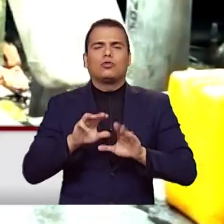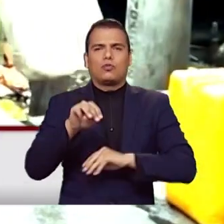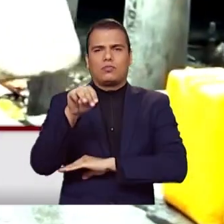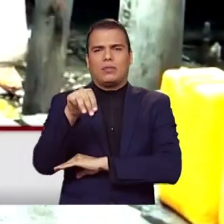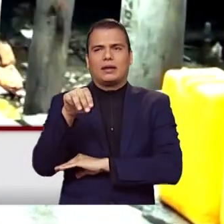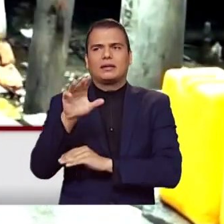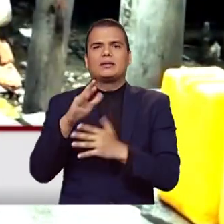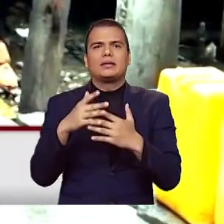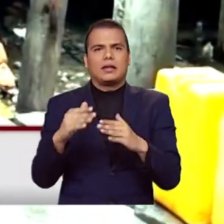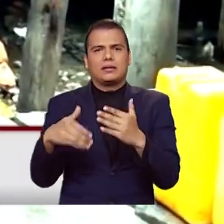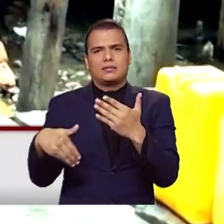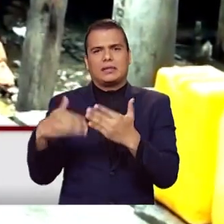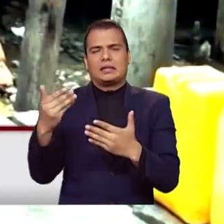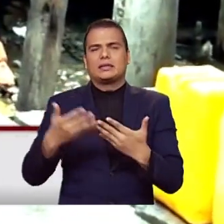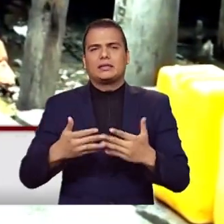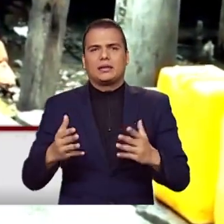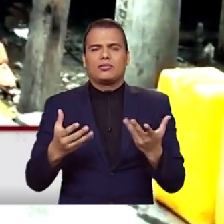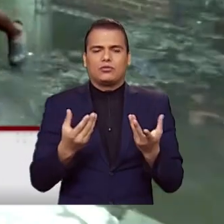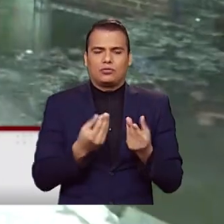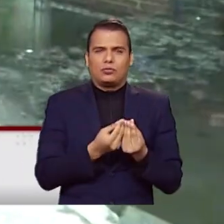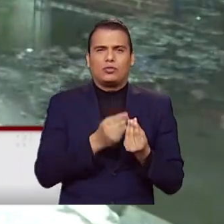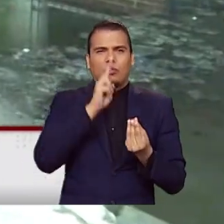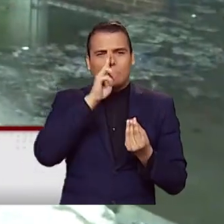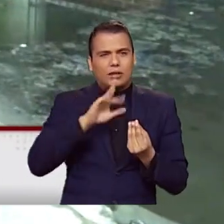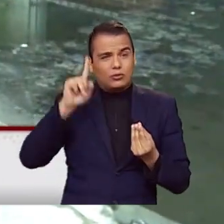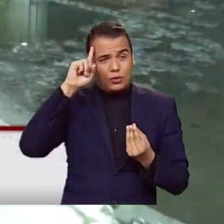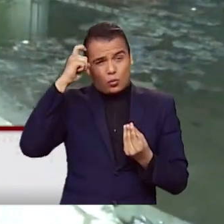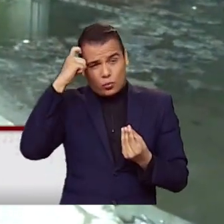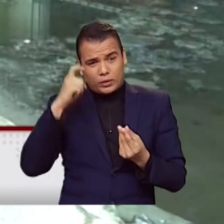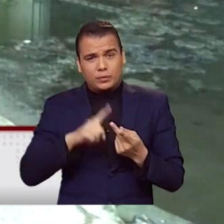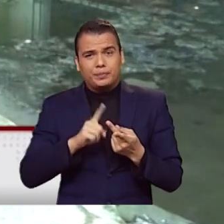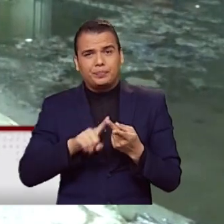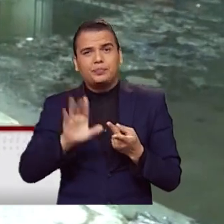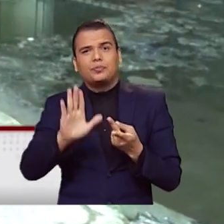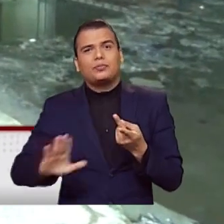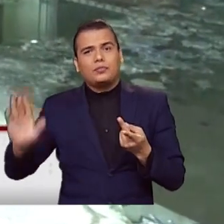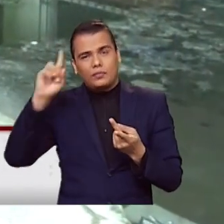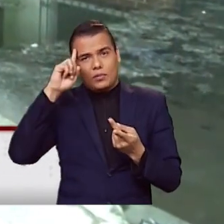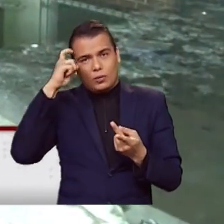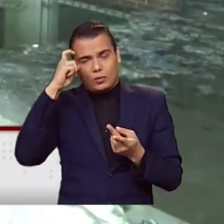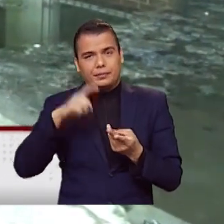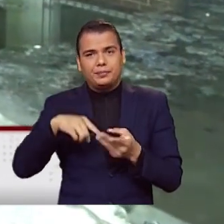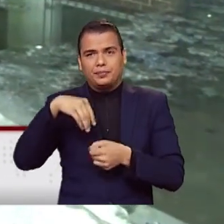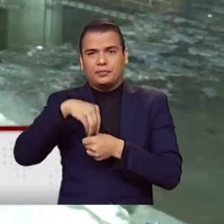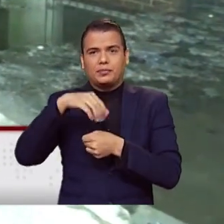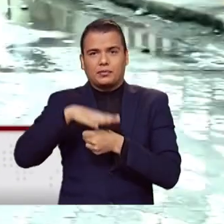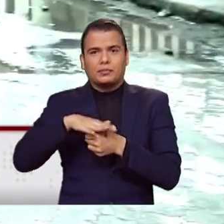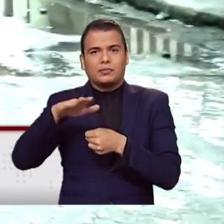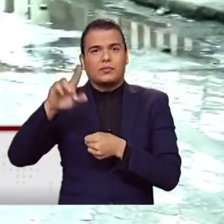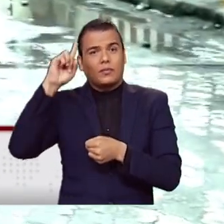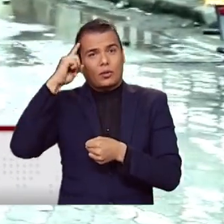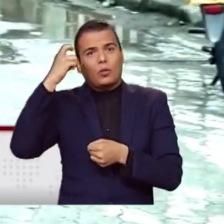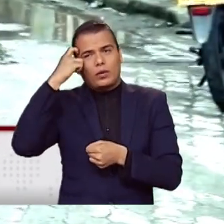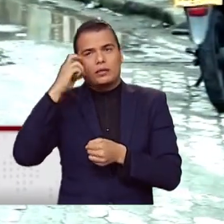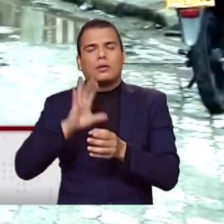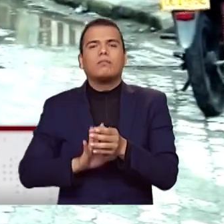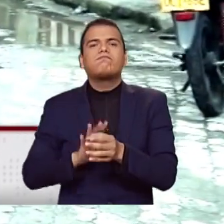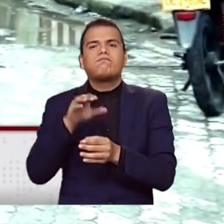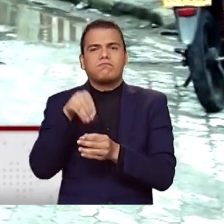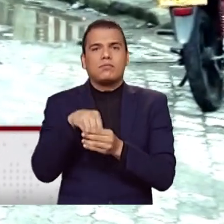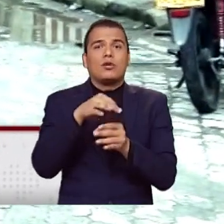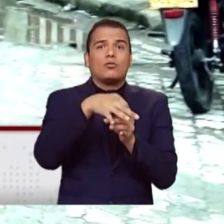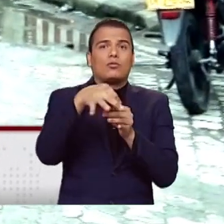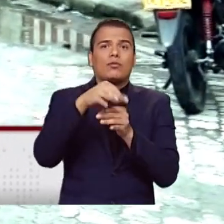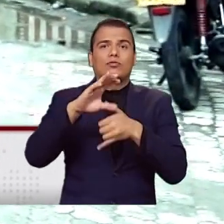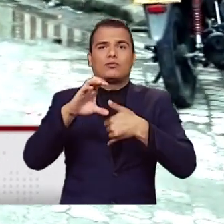ahí vamos a hacer una coordinación, gobierno nacional, gobierno departamental, distrital y de todos los municipios del departamento de Nariño que están en la